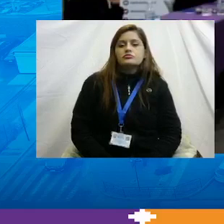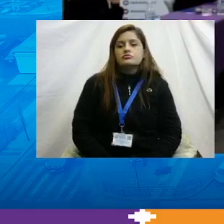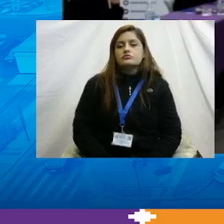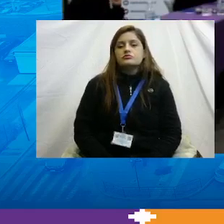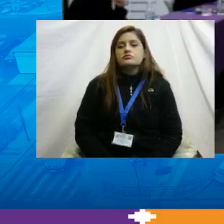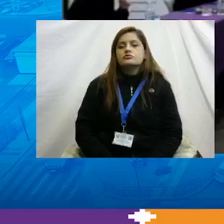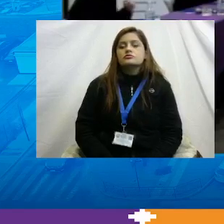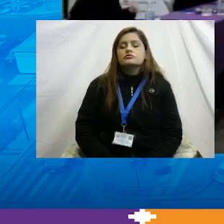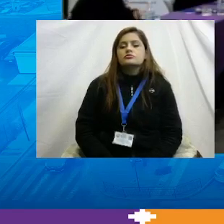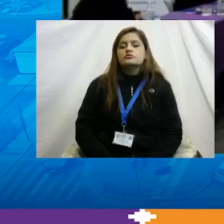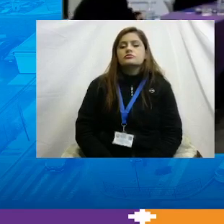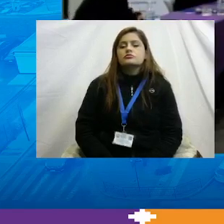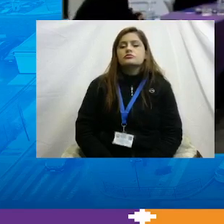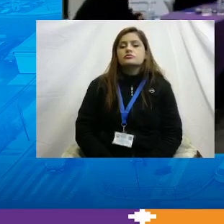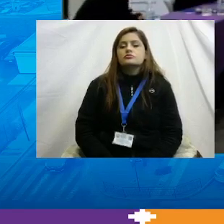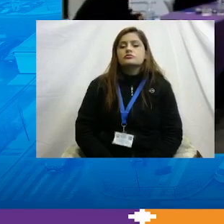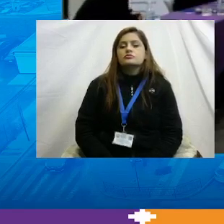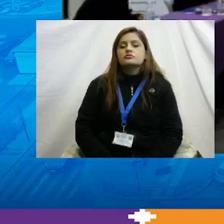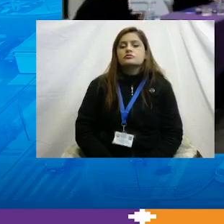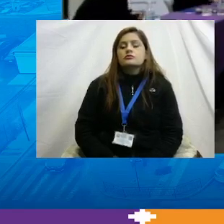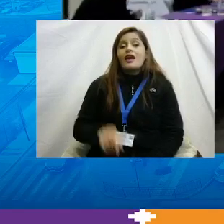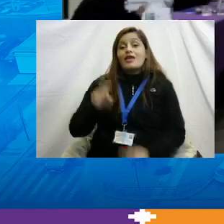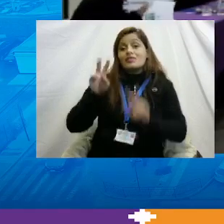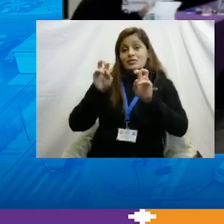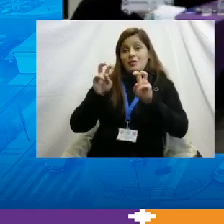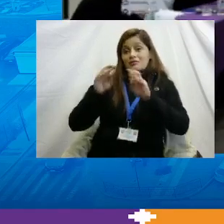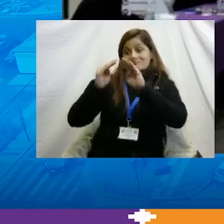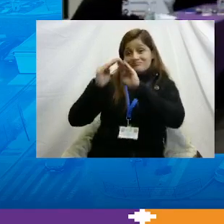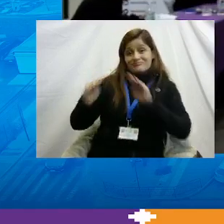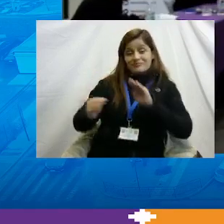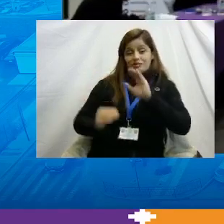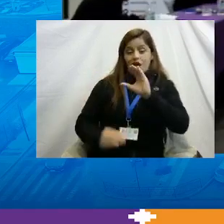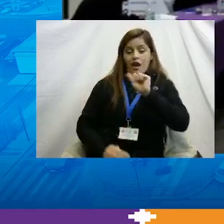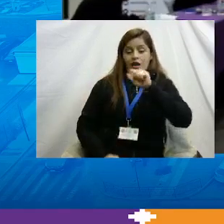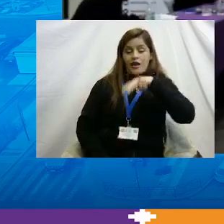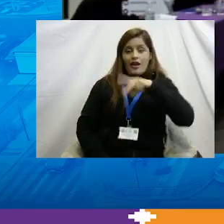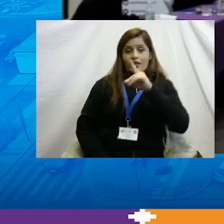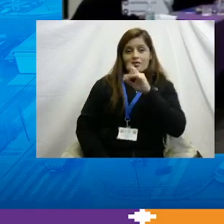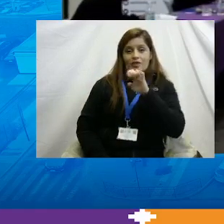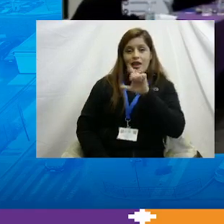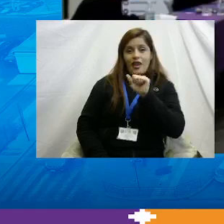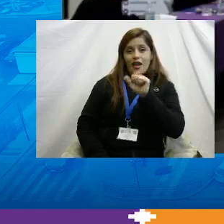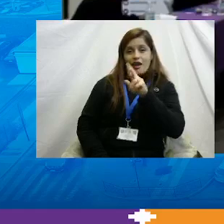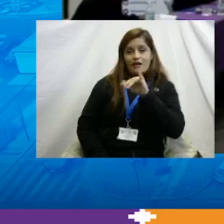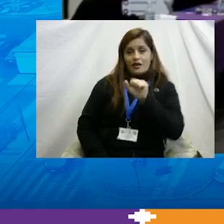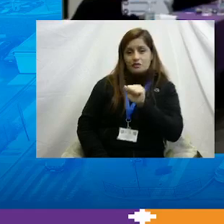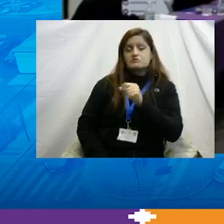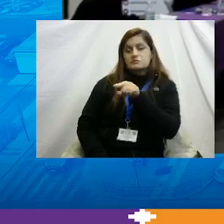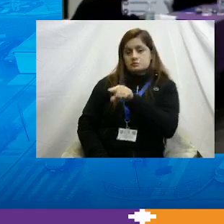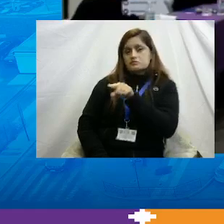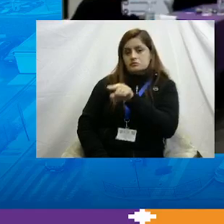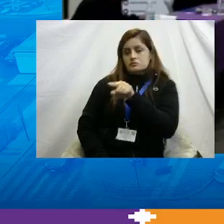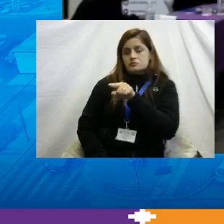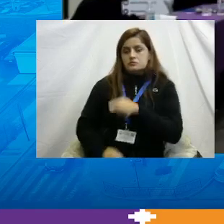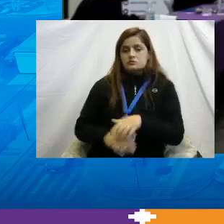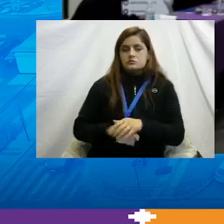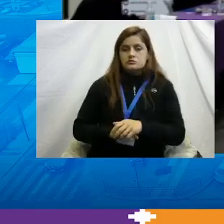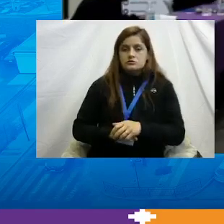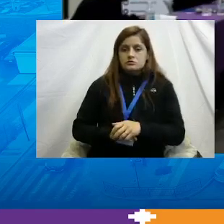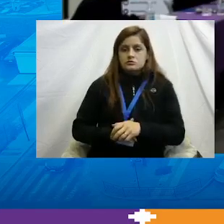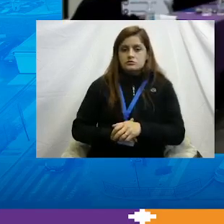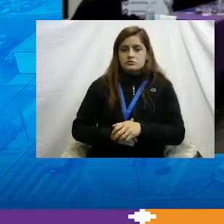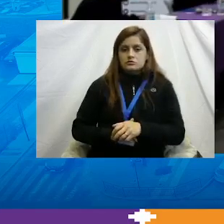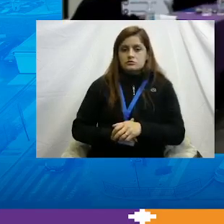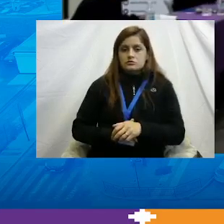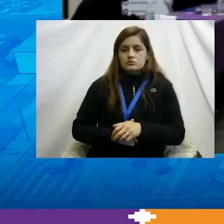Candelaria, la situación de la sede social, con el equipo territorial también para que nos pueda insumar sobre eso. Y